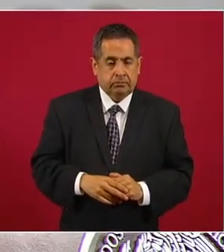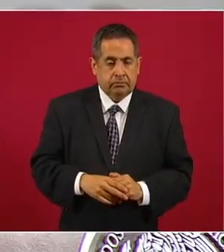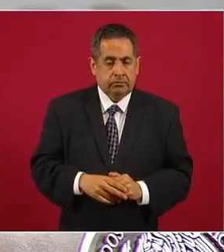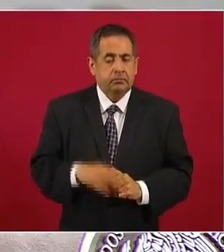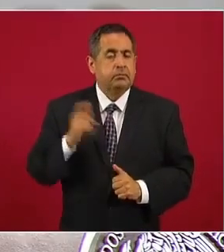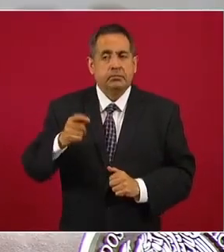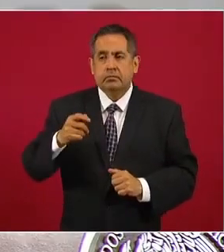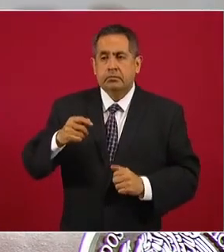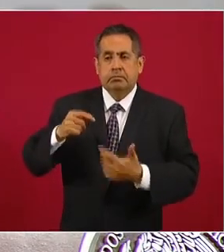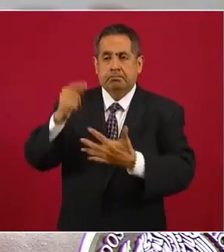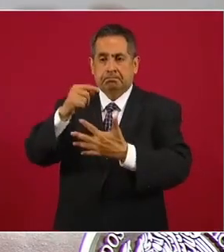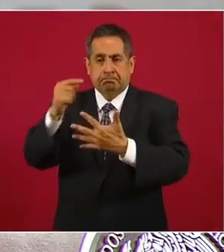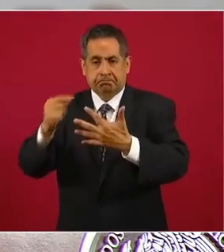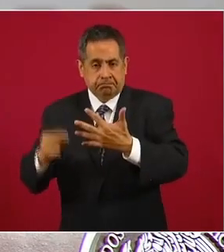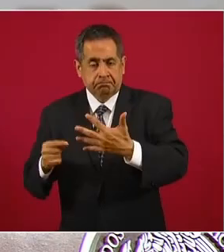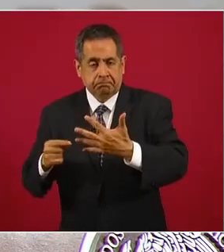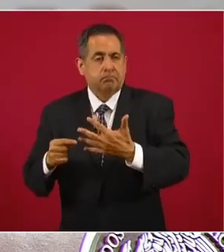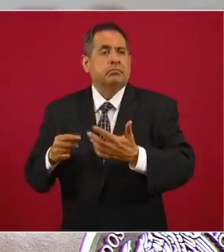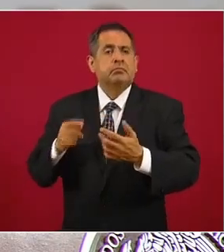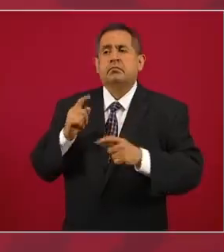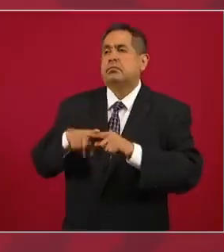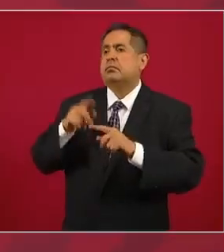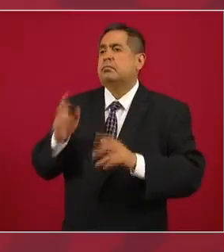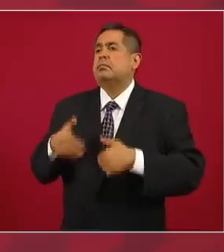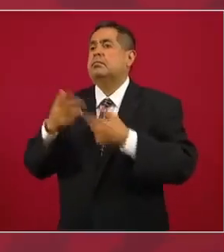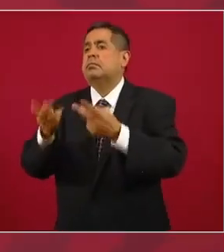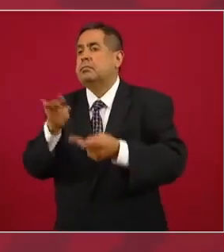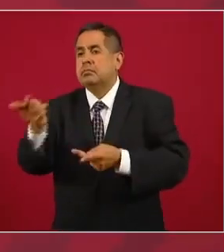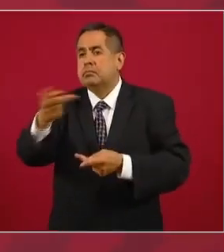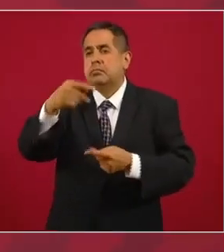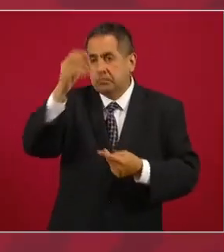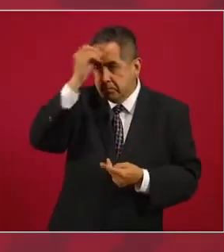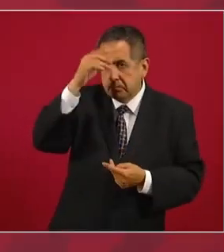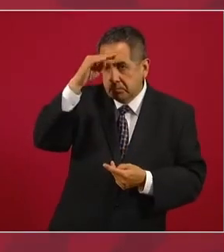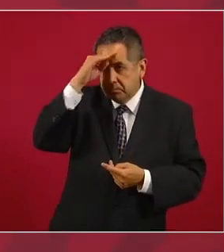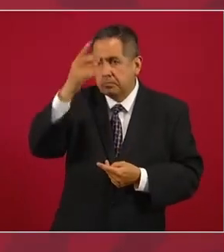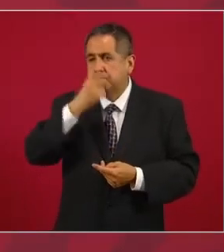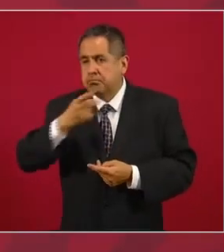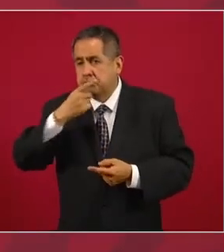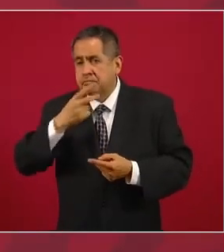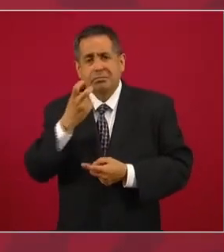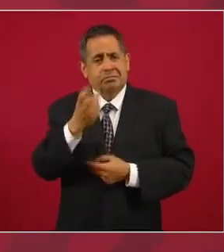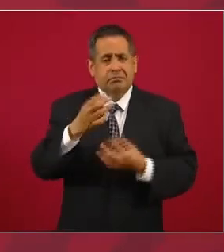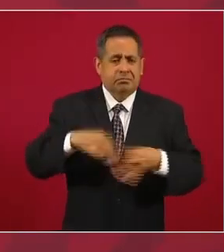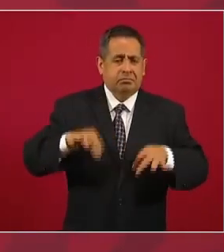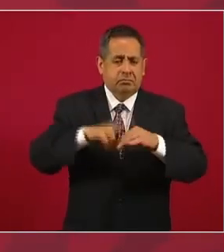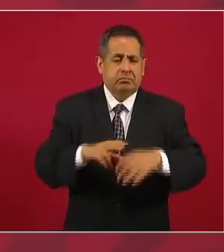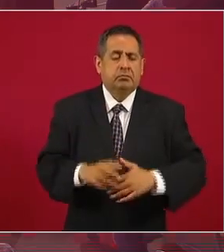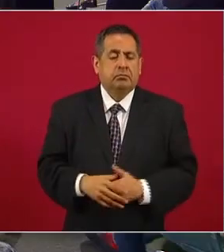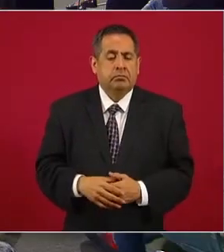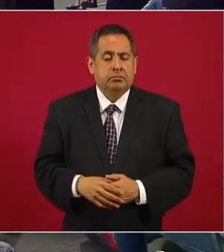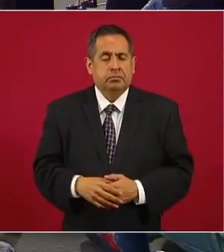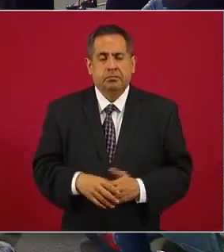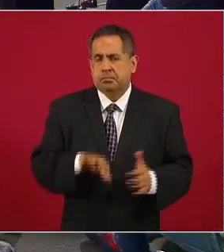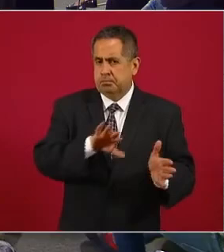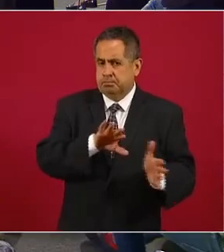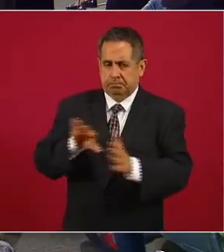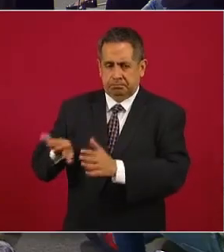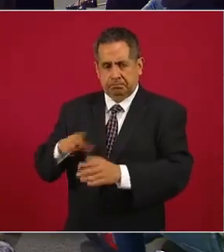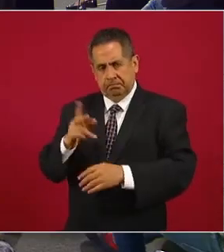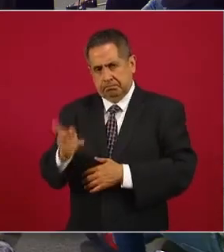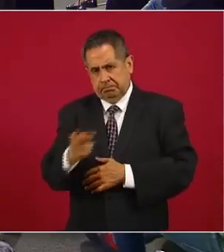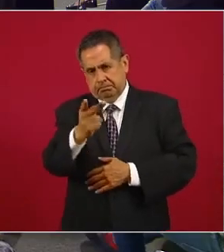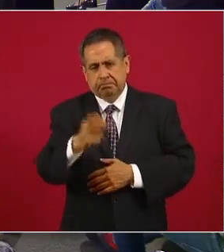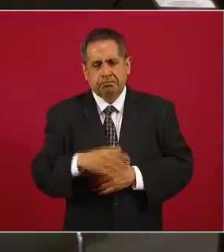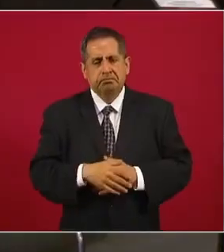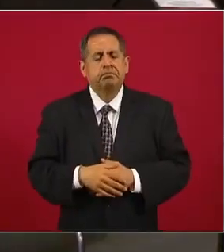Todos estos mecanismos de consulta a los ciudadanos. En otro tema, quisiera saber qué ha pasado